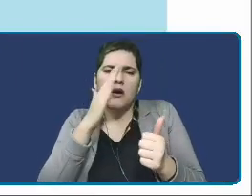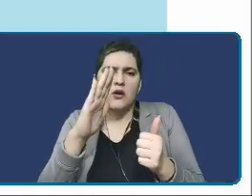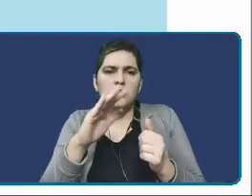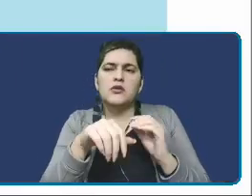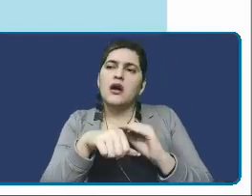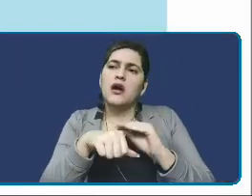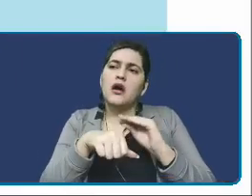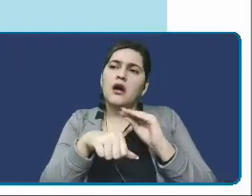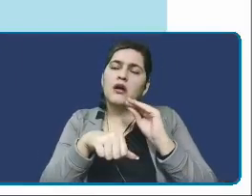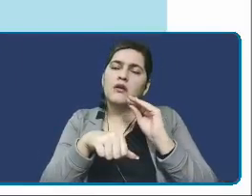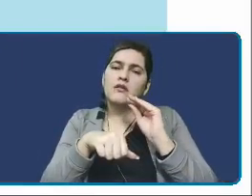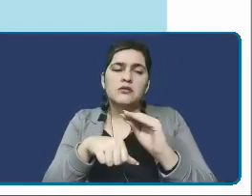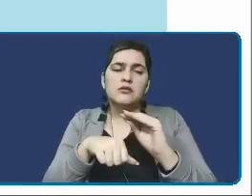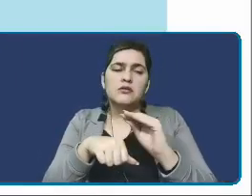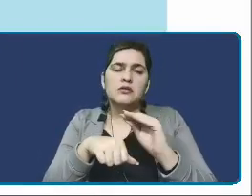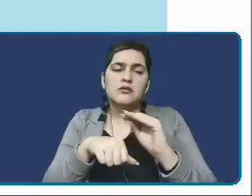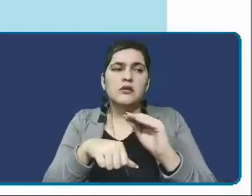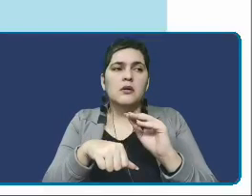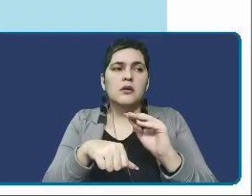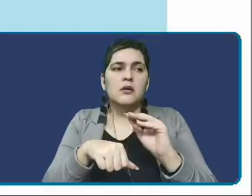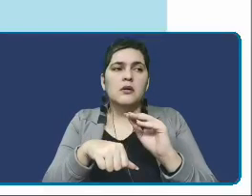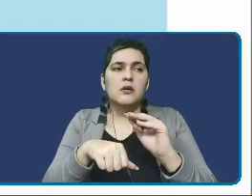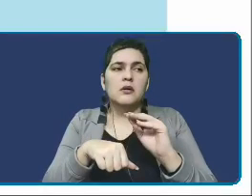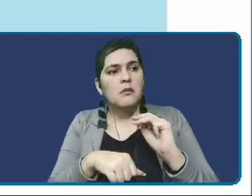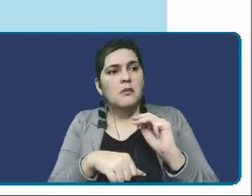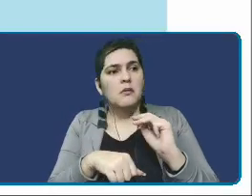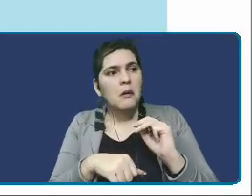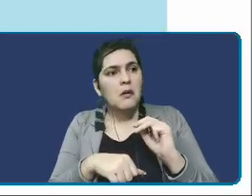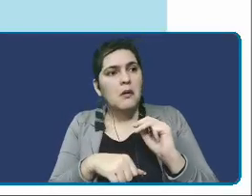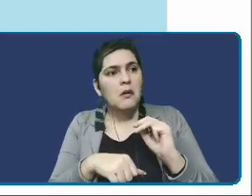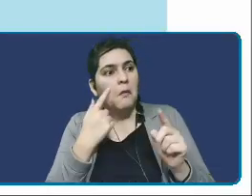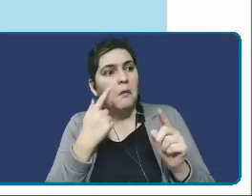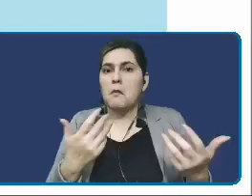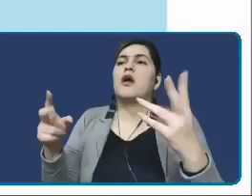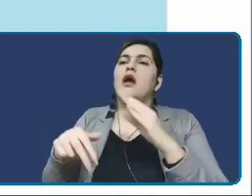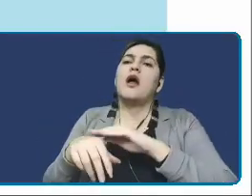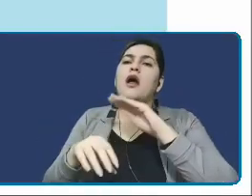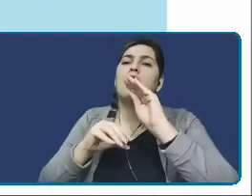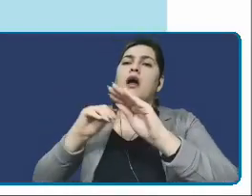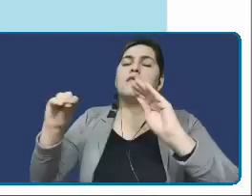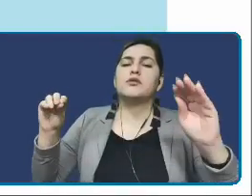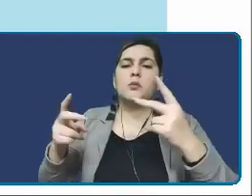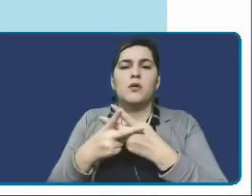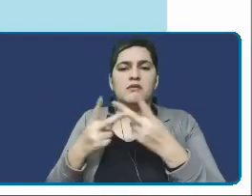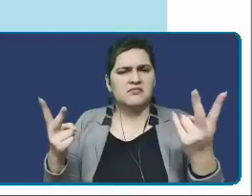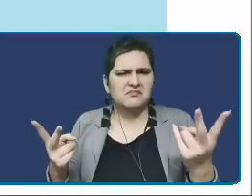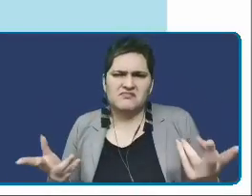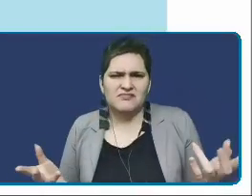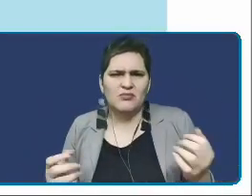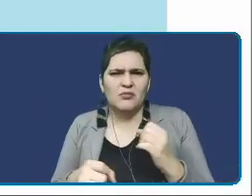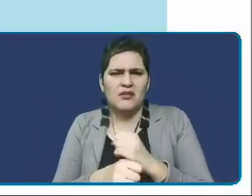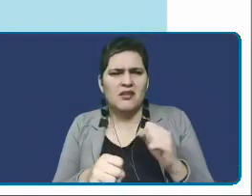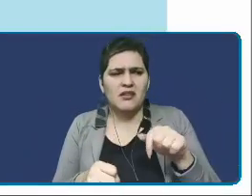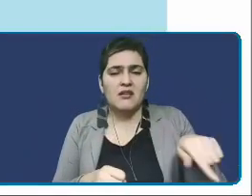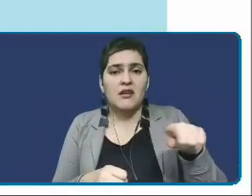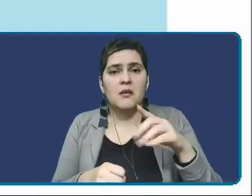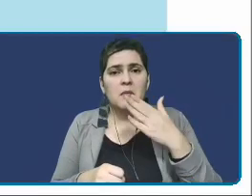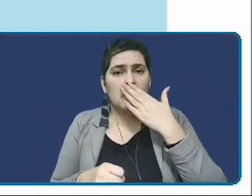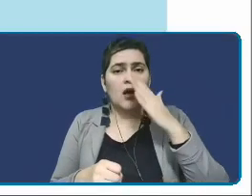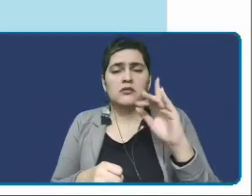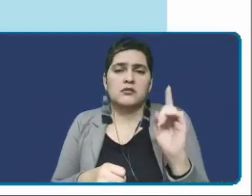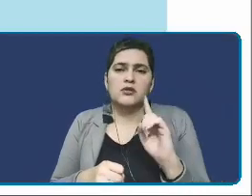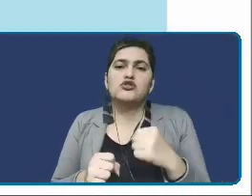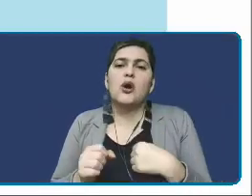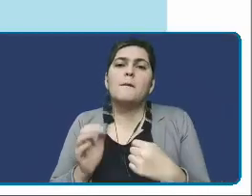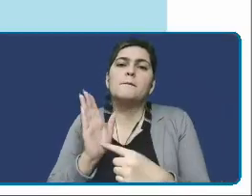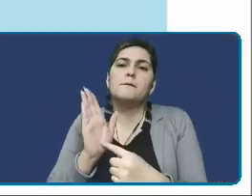que no tienen este ticket. Pero yo no puedo publicar eso y decir que entonces eso es una mejoría. Tengo que demostrarlo